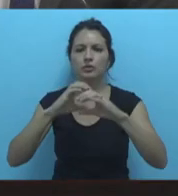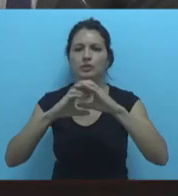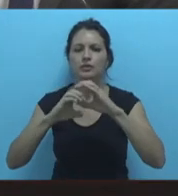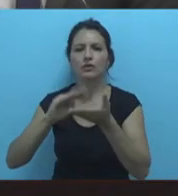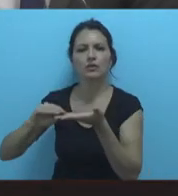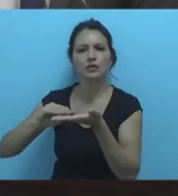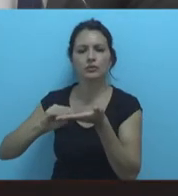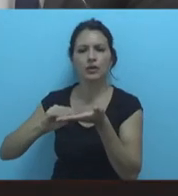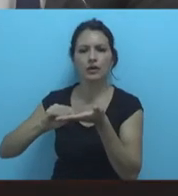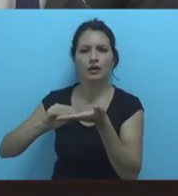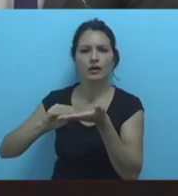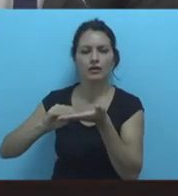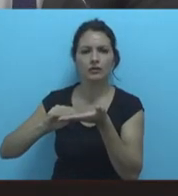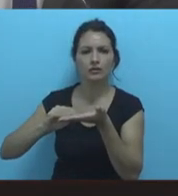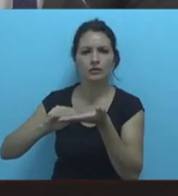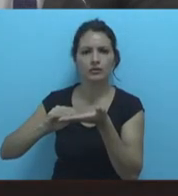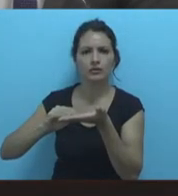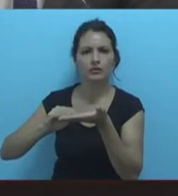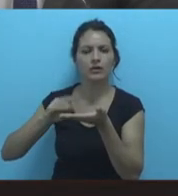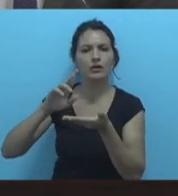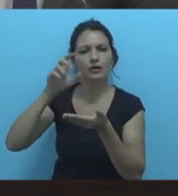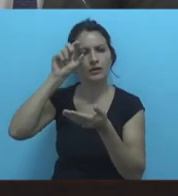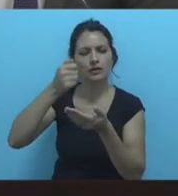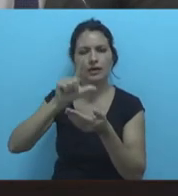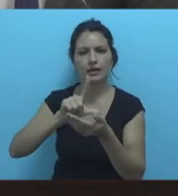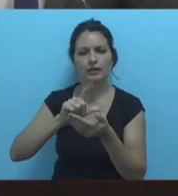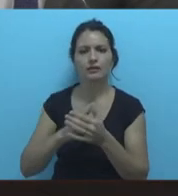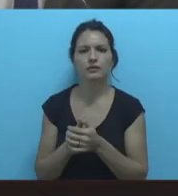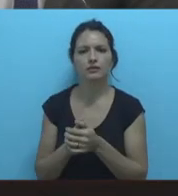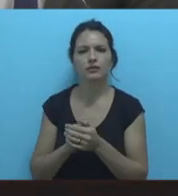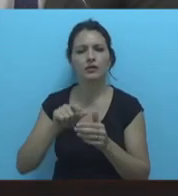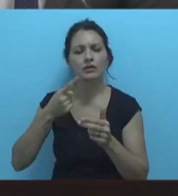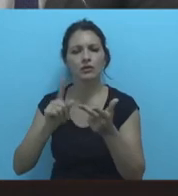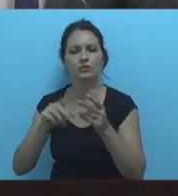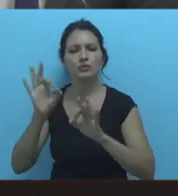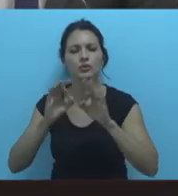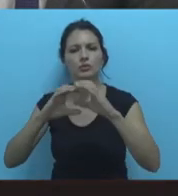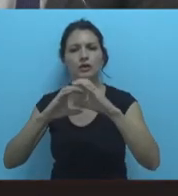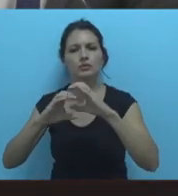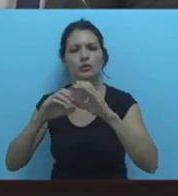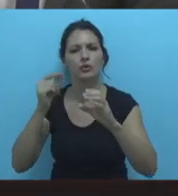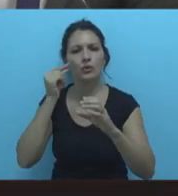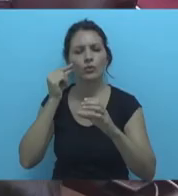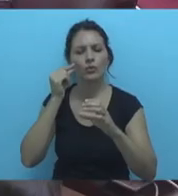proyecto de comunicación 42.414, diputado Real, y el proyecto de comunicación